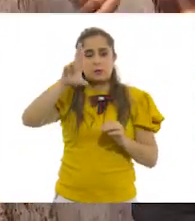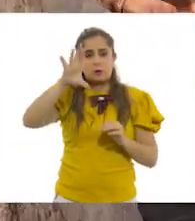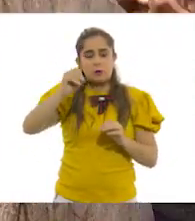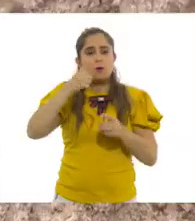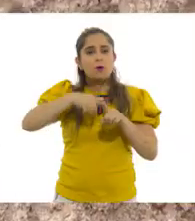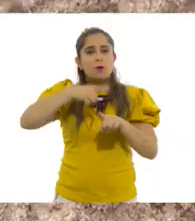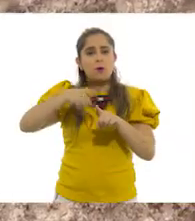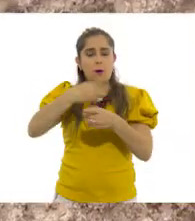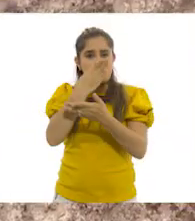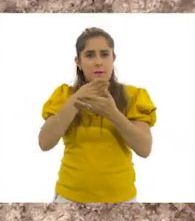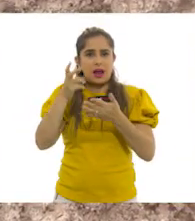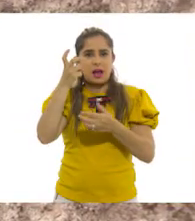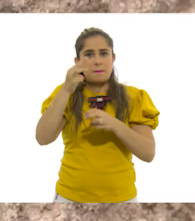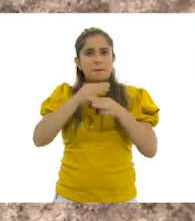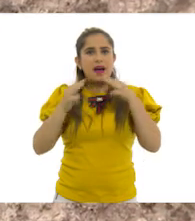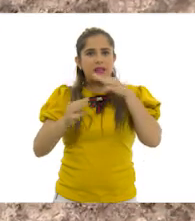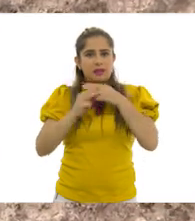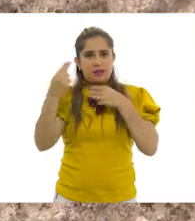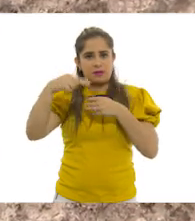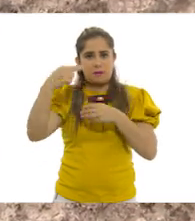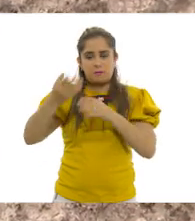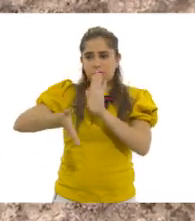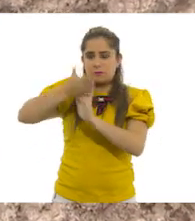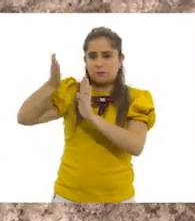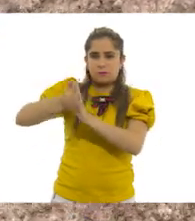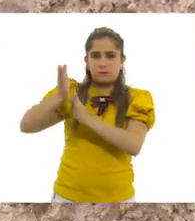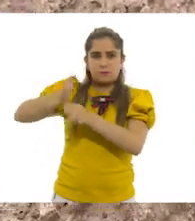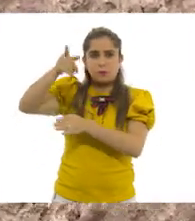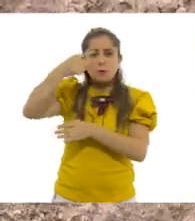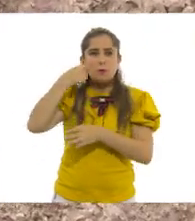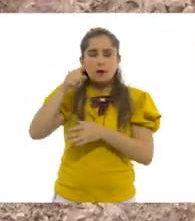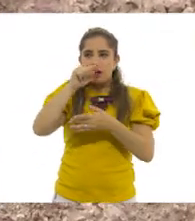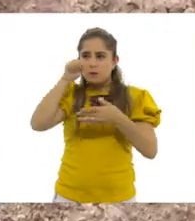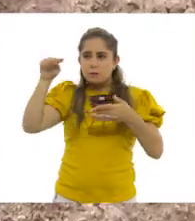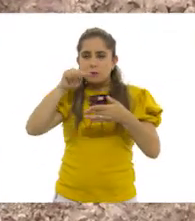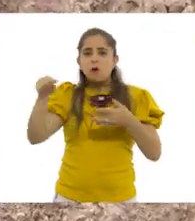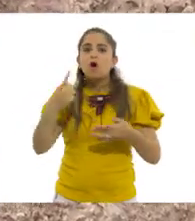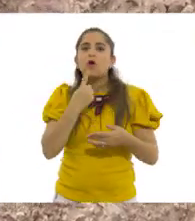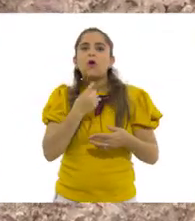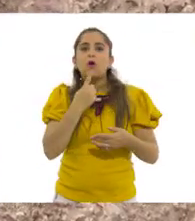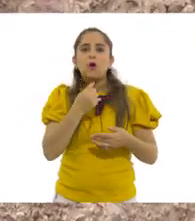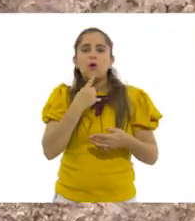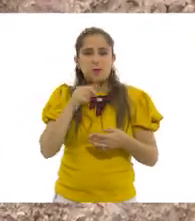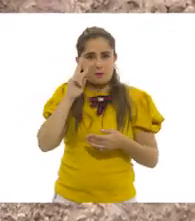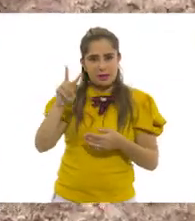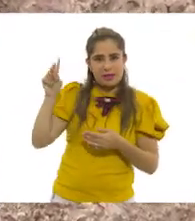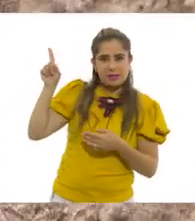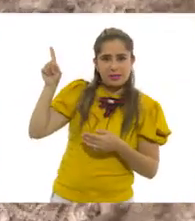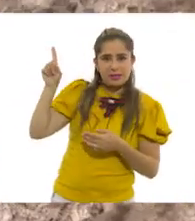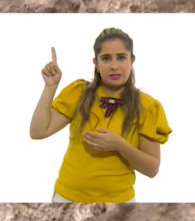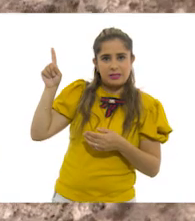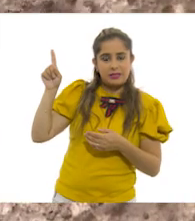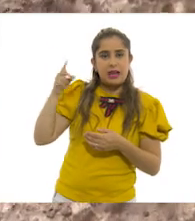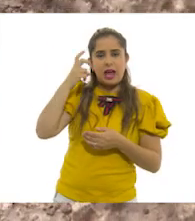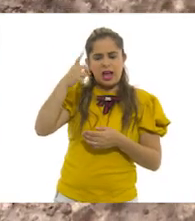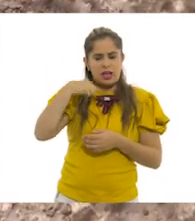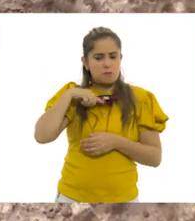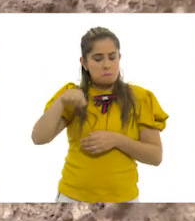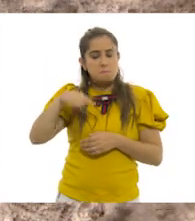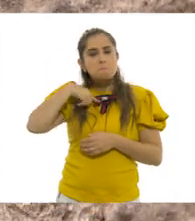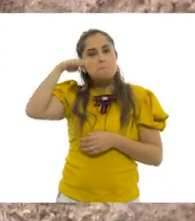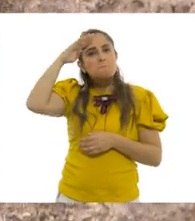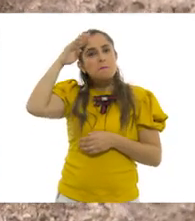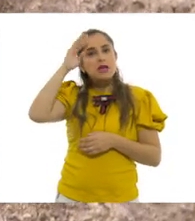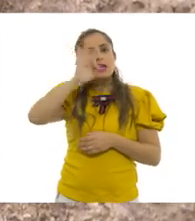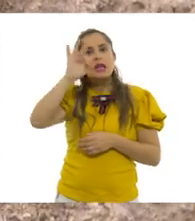color blanco. Por aquí se alcanzan a ver unas líneas rojas. Sí, como rojas. Estas líneas, nosotros pensamos que son como